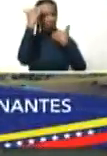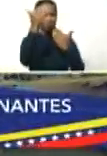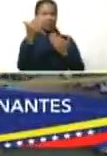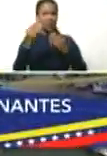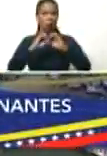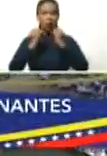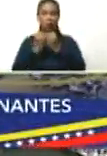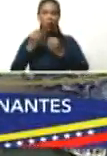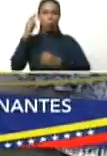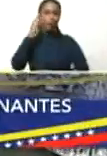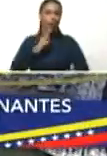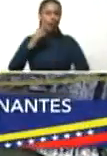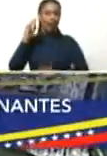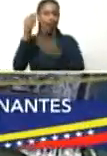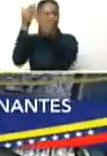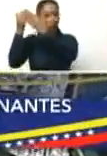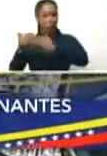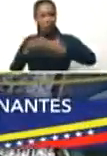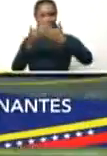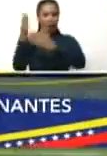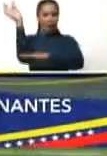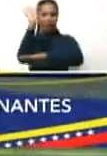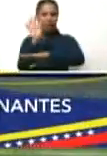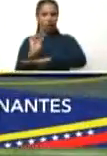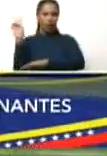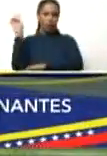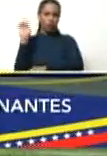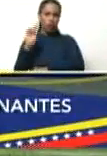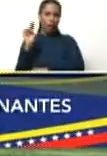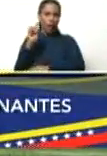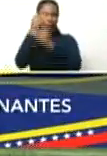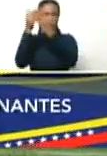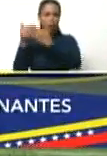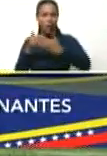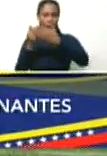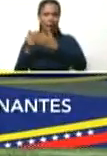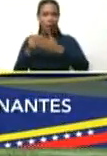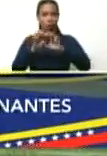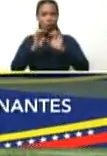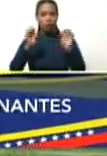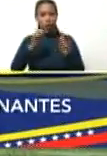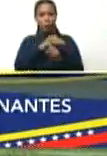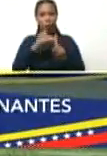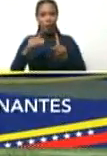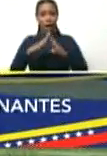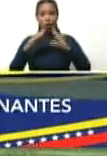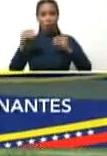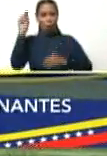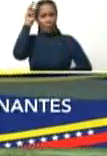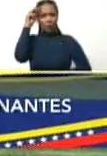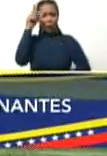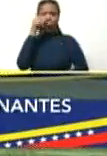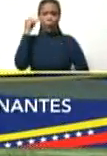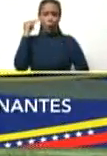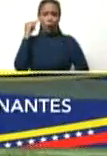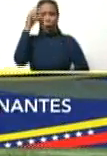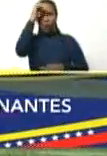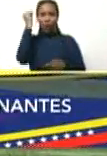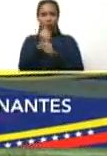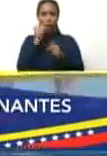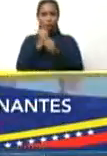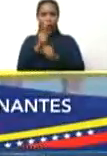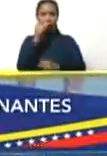Organización Bolivariana de Estudiantes, a la Federación Venezolana de Estudiantes de Educación Media, a todos los maestros, maestras, a los